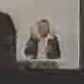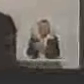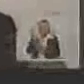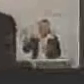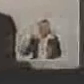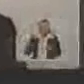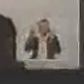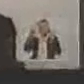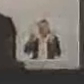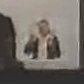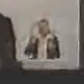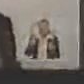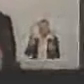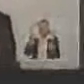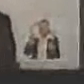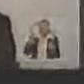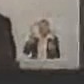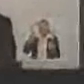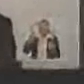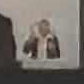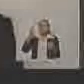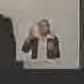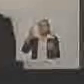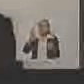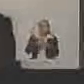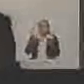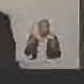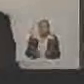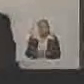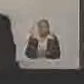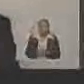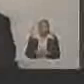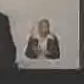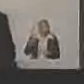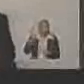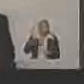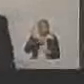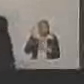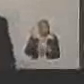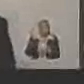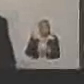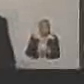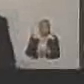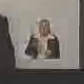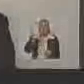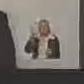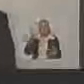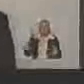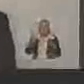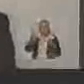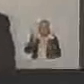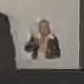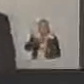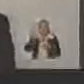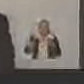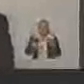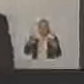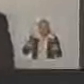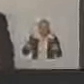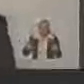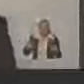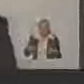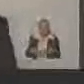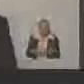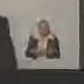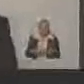públicos, hacernos cargos de nuestros animales de compañía. Tenemos que trabajar unidos, recuperar esa comunicación que siempre hubo entre ustedes, vecinas,